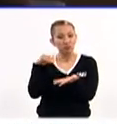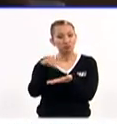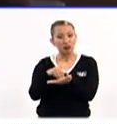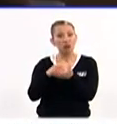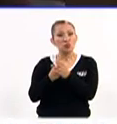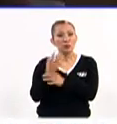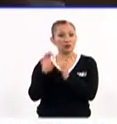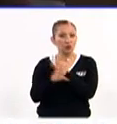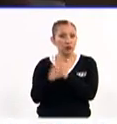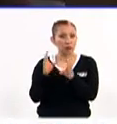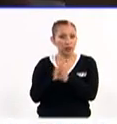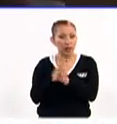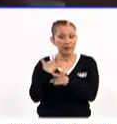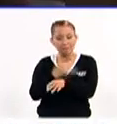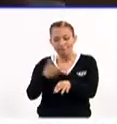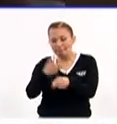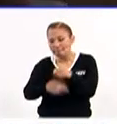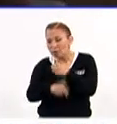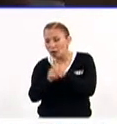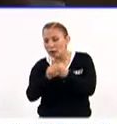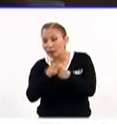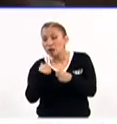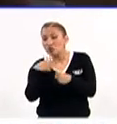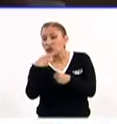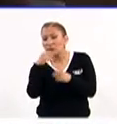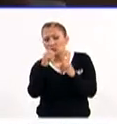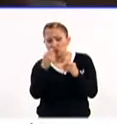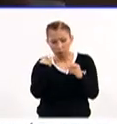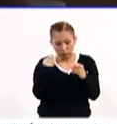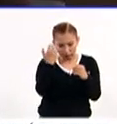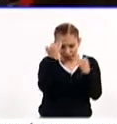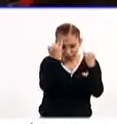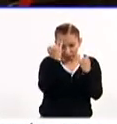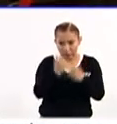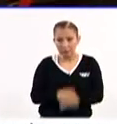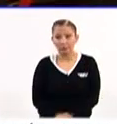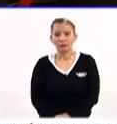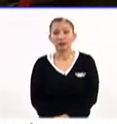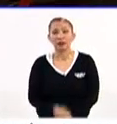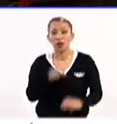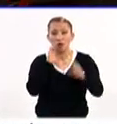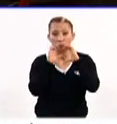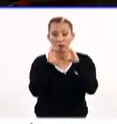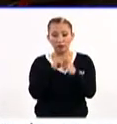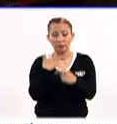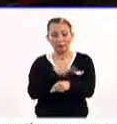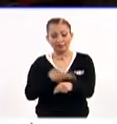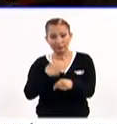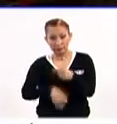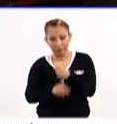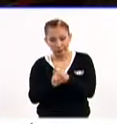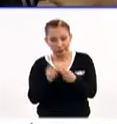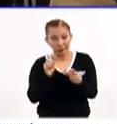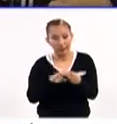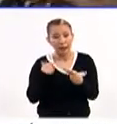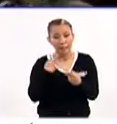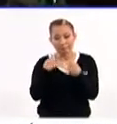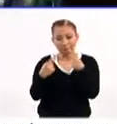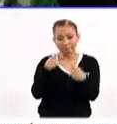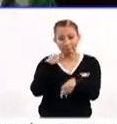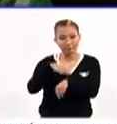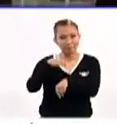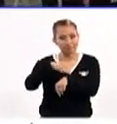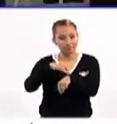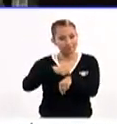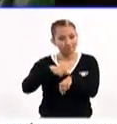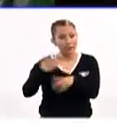implementación de innovación y resolver problemas y aplicar mucho la creatividad. Comunicación, resolución de conflictos y gestión de